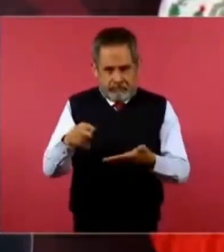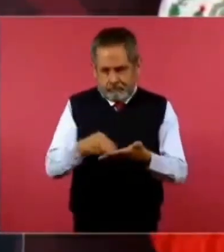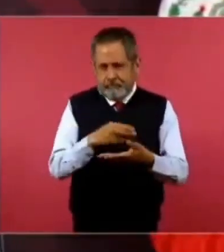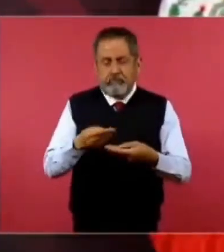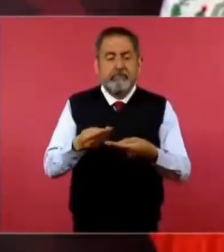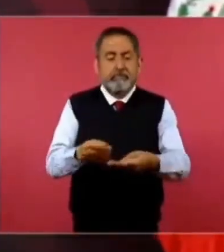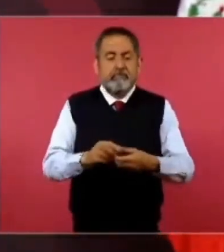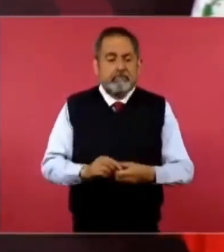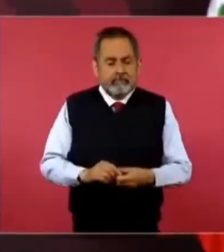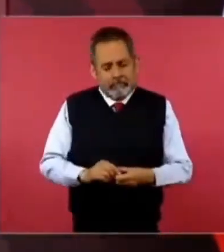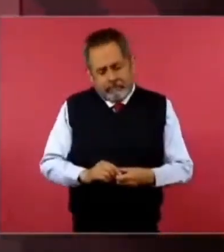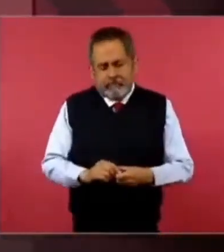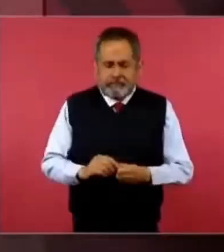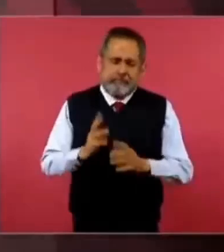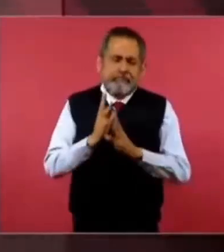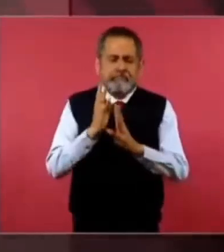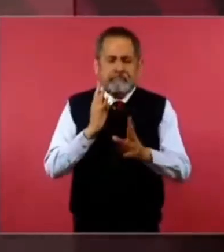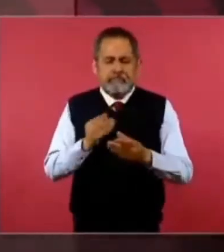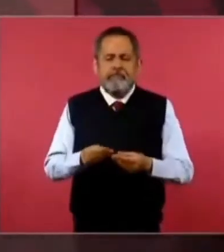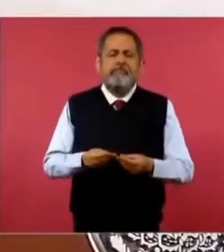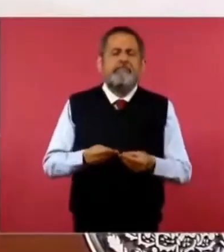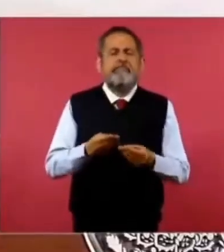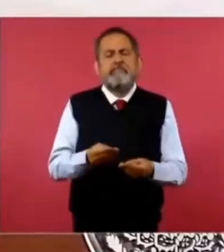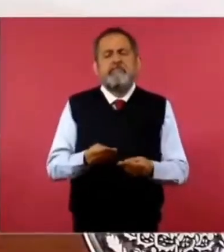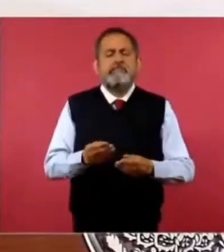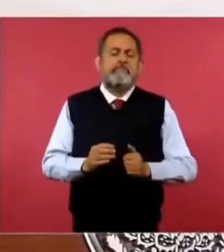Y estaba yo ahí